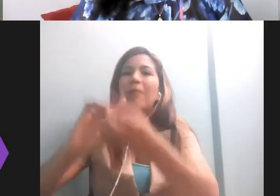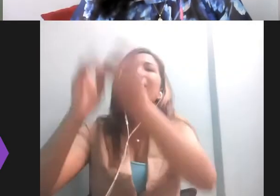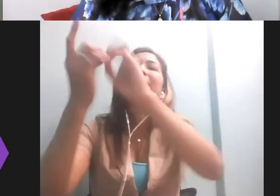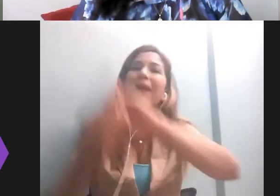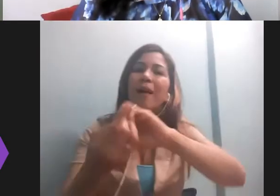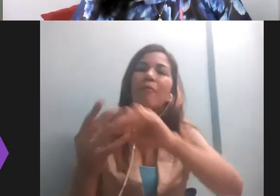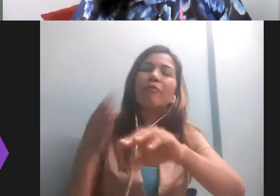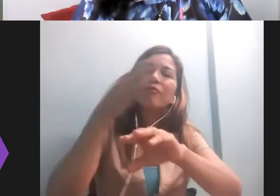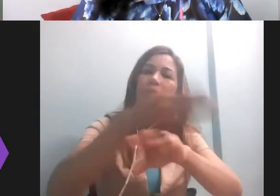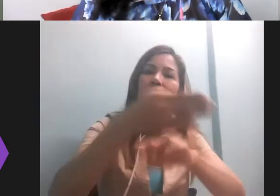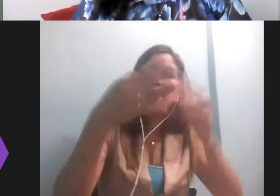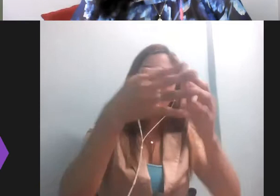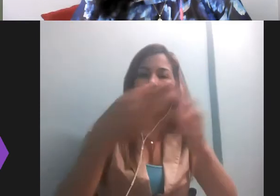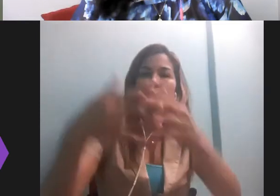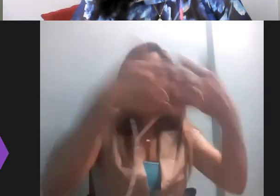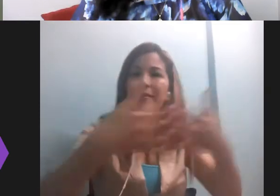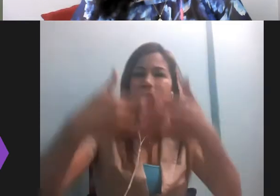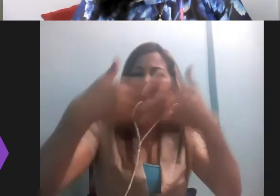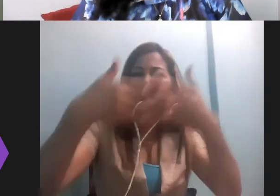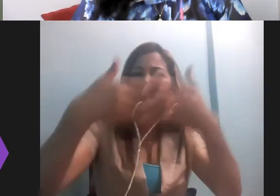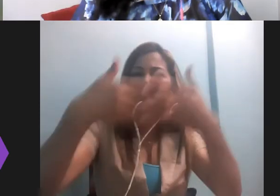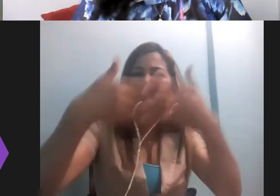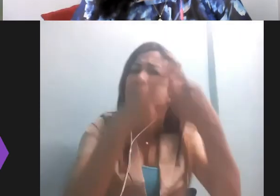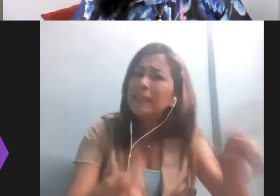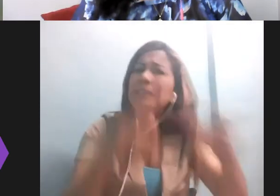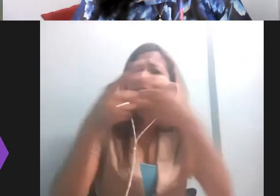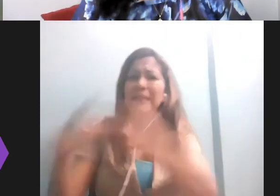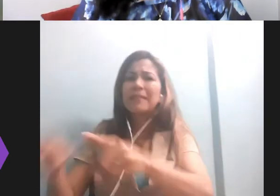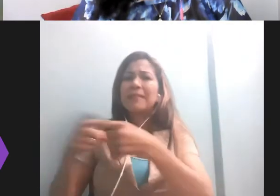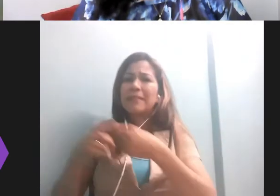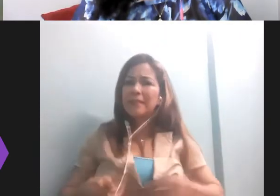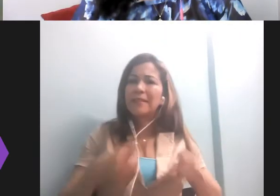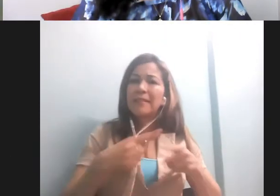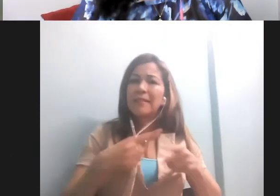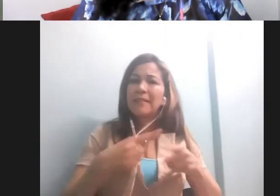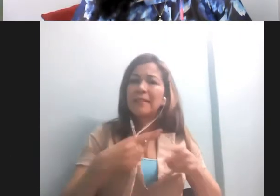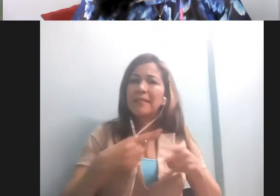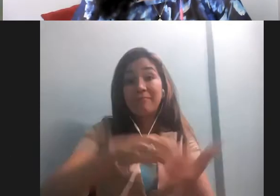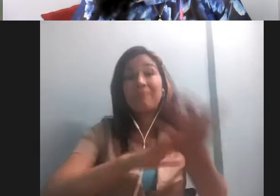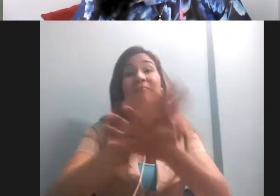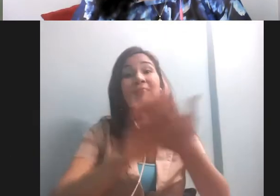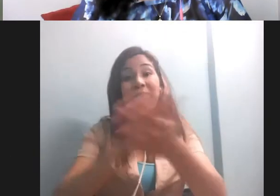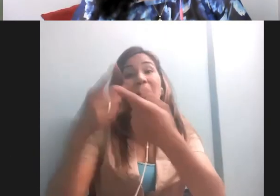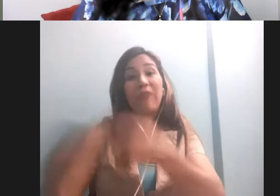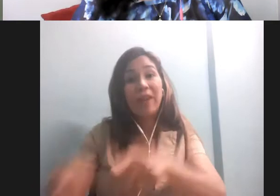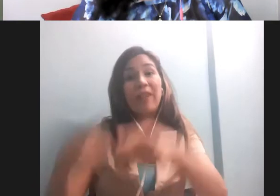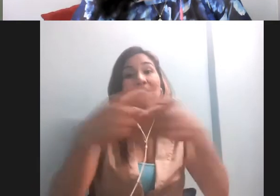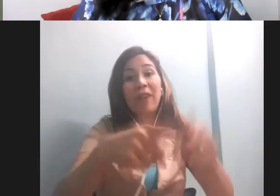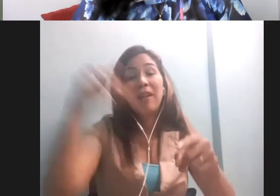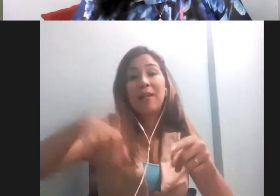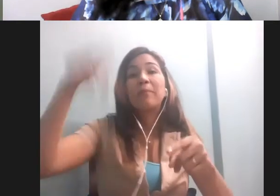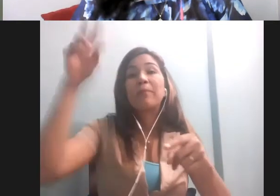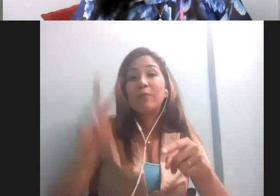que utilizan los sordos en Estados Unidos. Por eso que cada país tiene su lengua de señas. En el caso de Venezuela es la lengua de